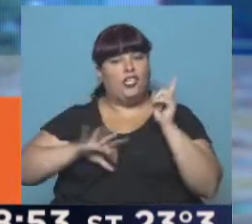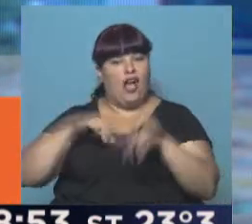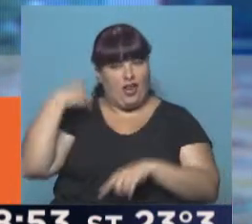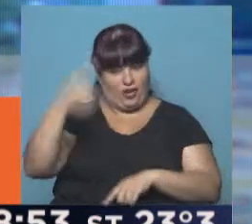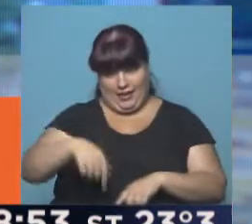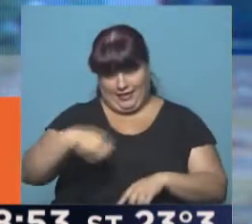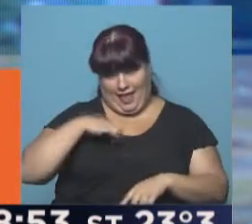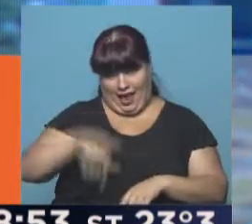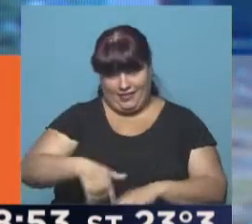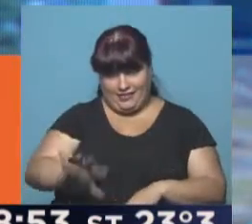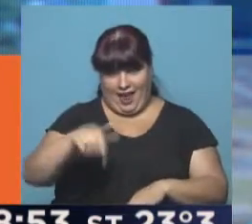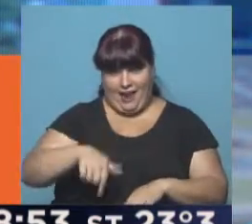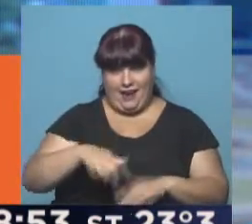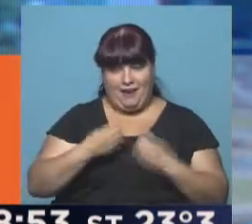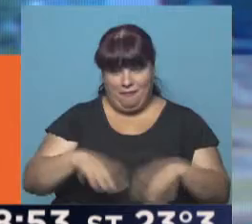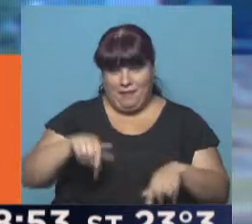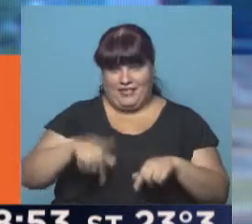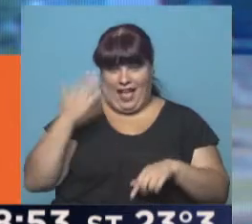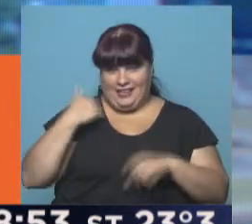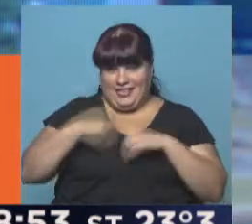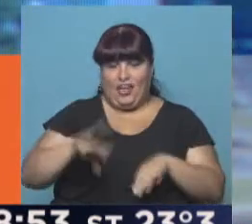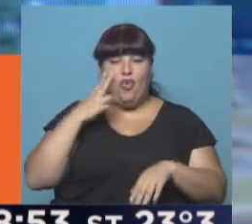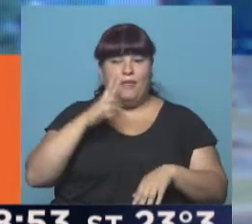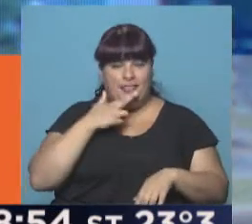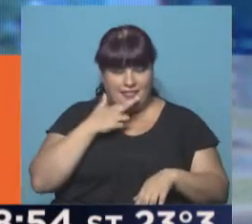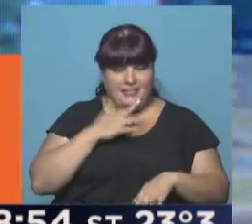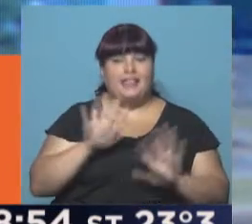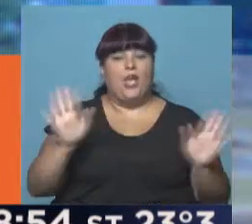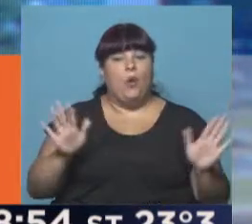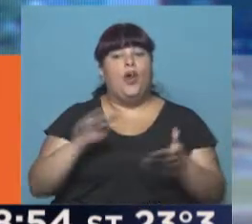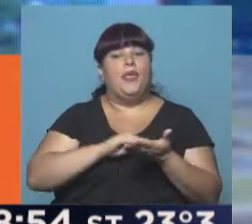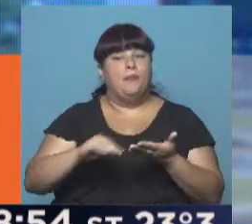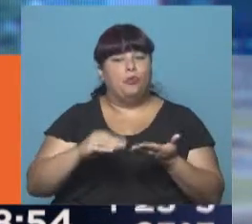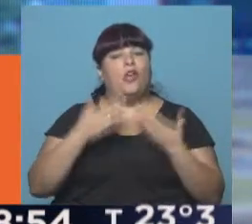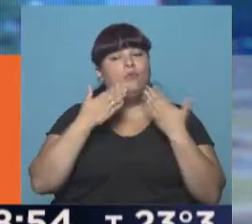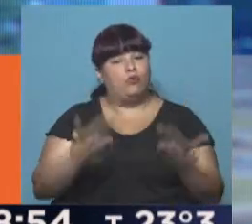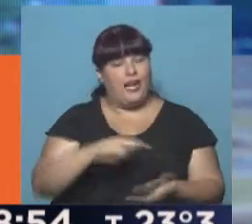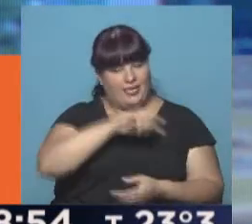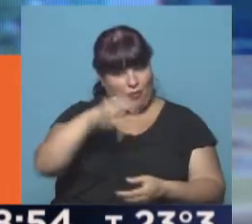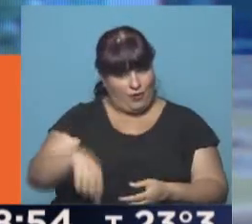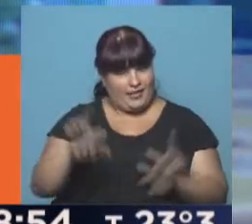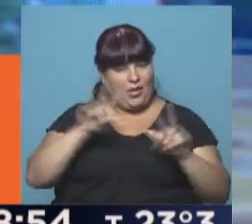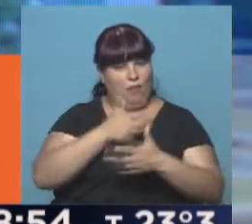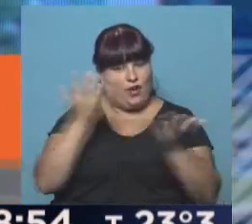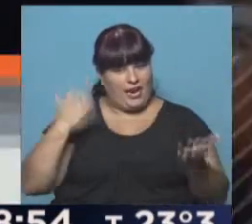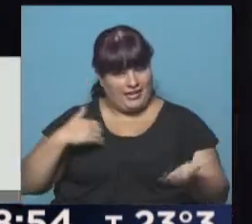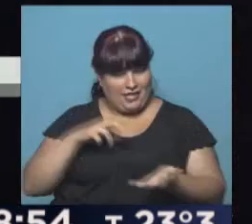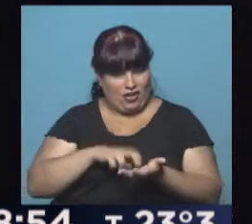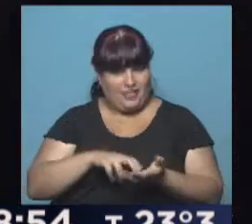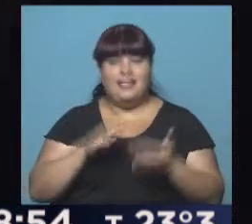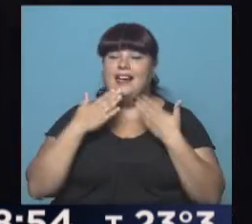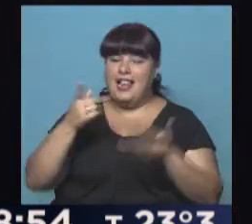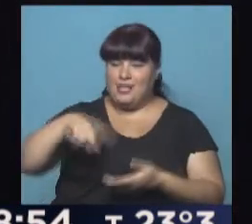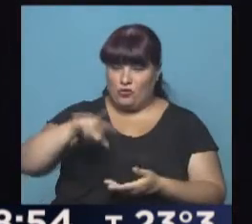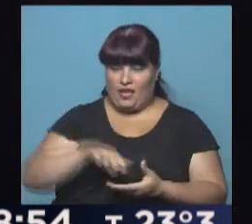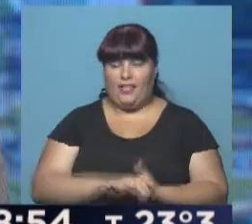mes que viene que ya empezamos en el día de ayer este 2017 así que he diputado para ti no le agradecemos que haya estado en la televisión pública noticias muchas